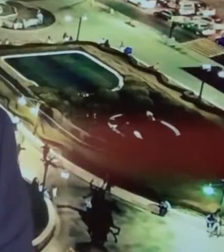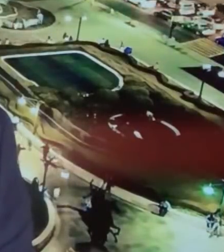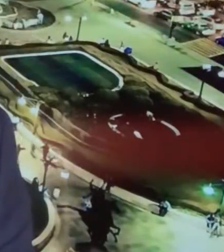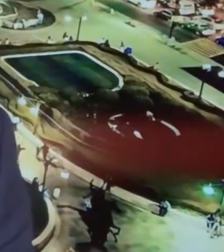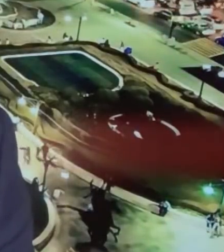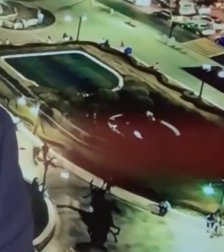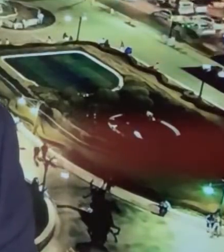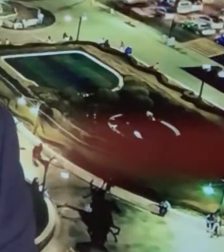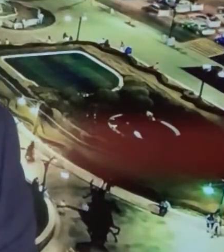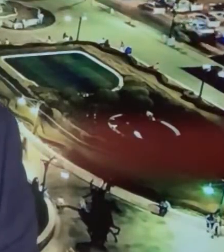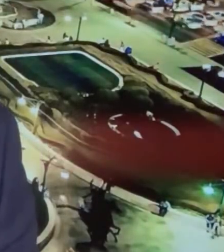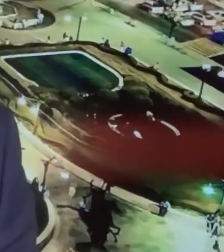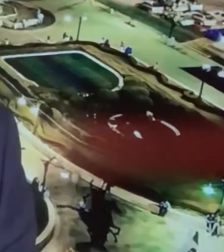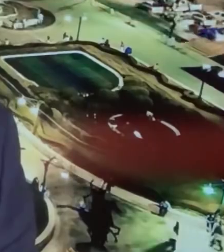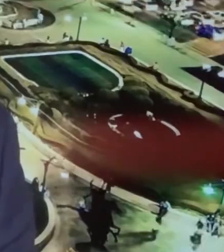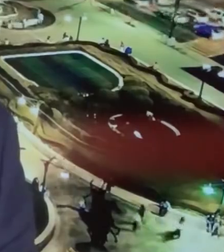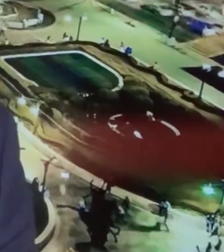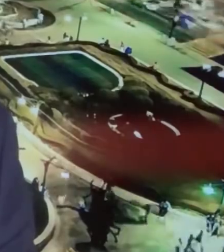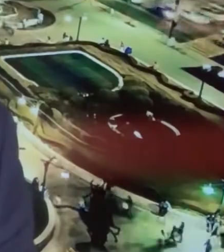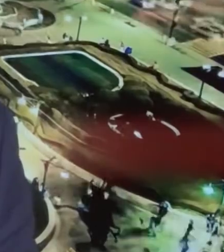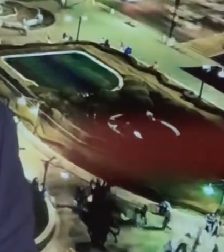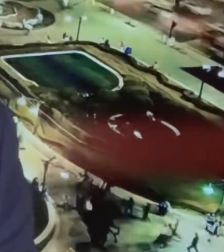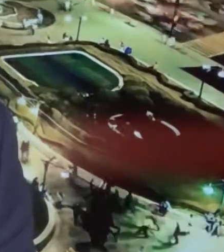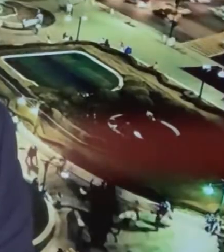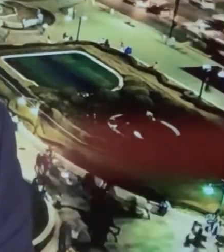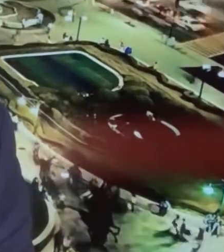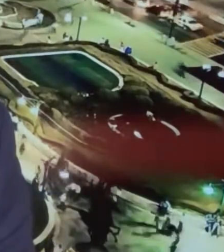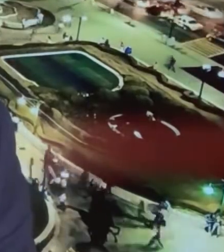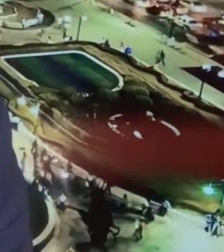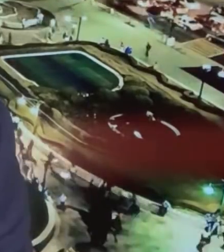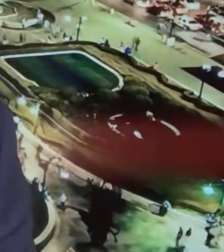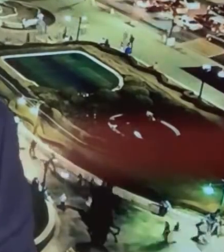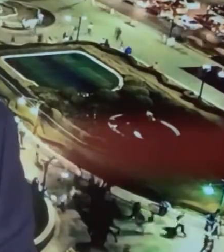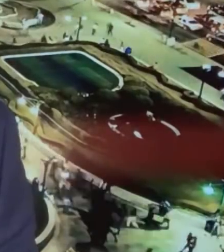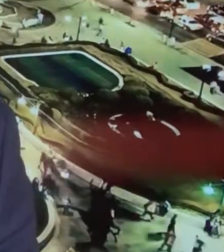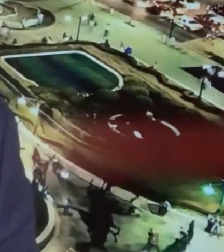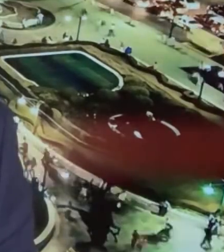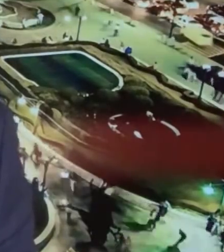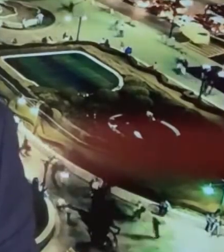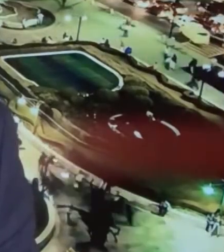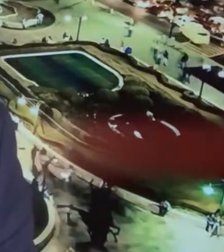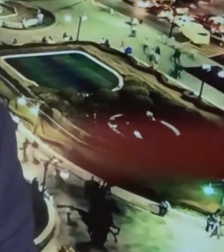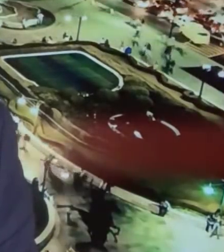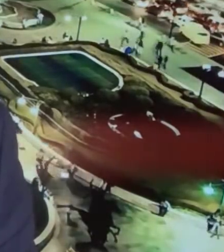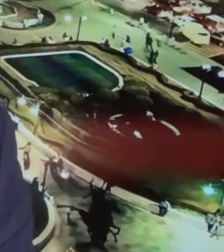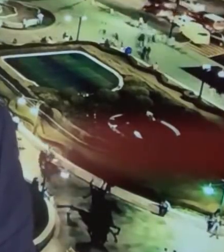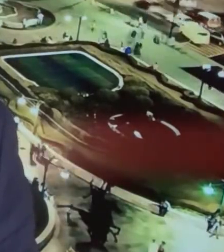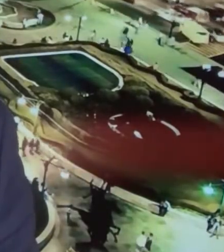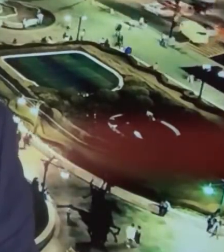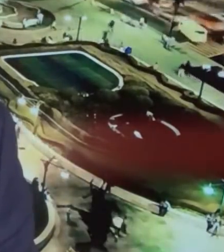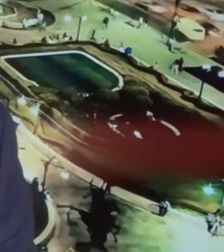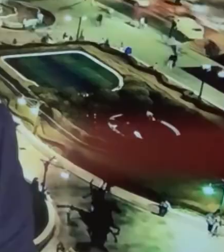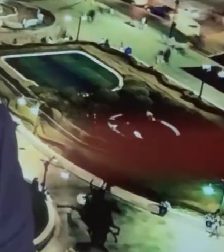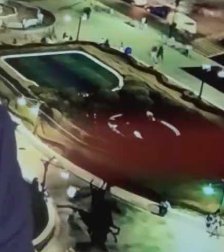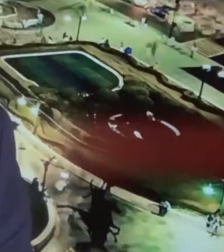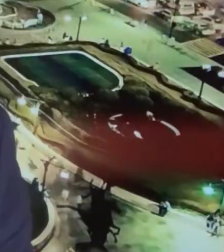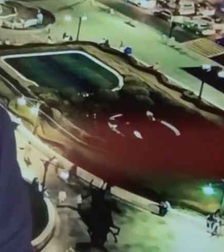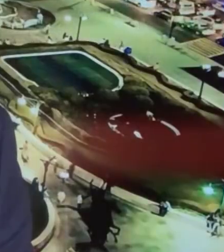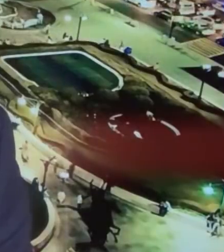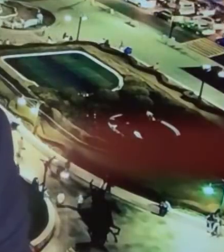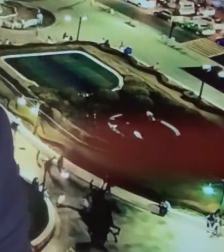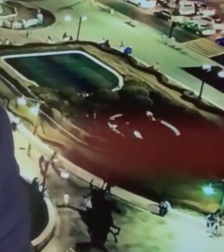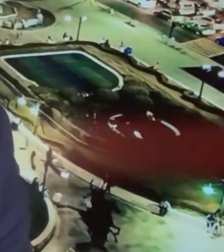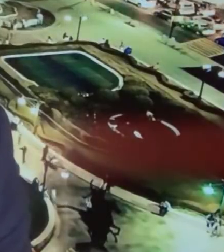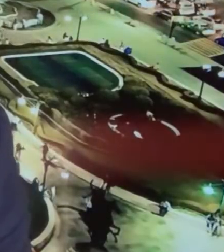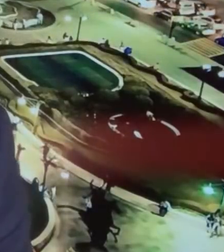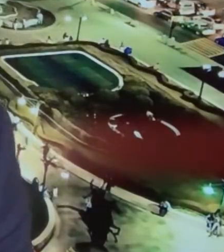más temprano que la etapa del regreso a la nueva normalidad será flexible, que se estará revisando región por región si hay un nuevo repunte